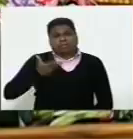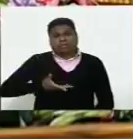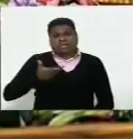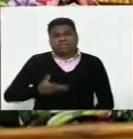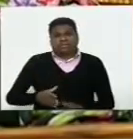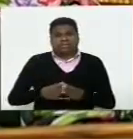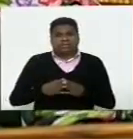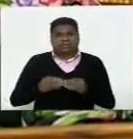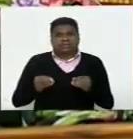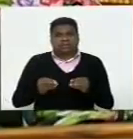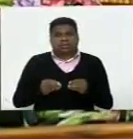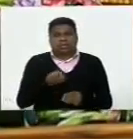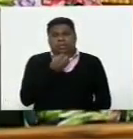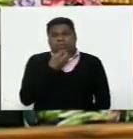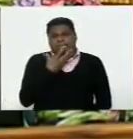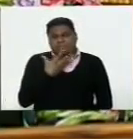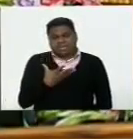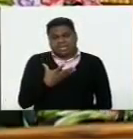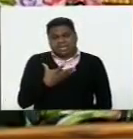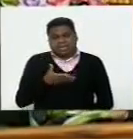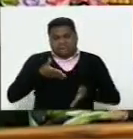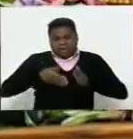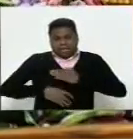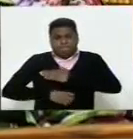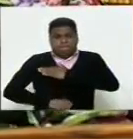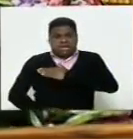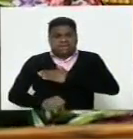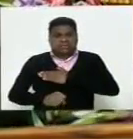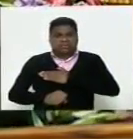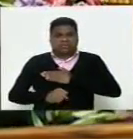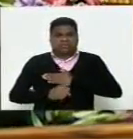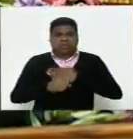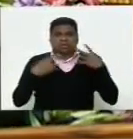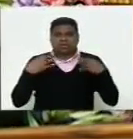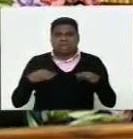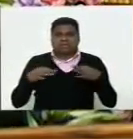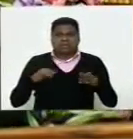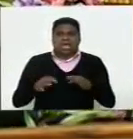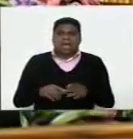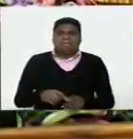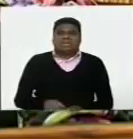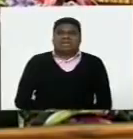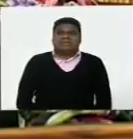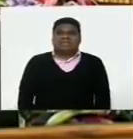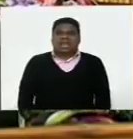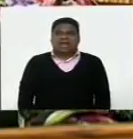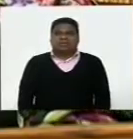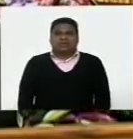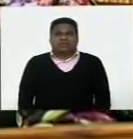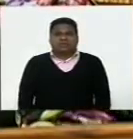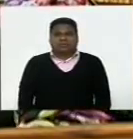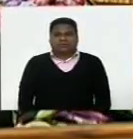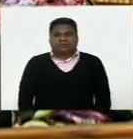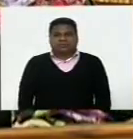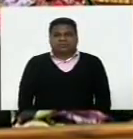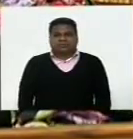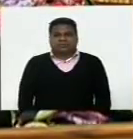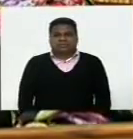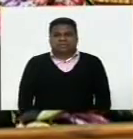los beneficios del parto y el nacimiento humanizado. El Ministerio del Poder Popular con competencia en materia de